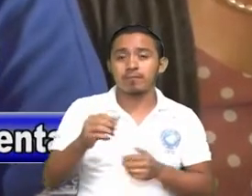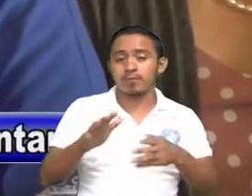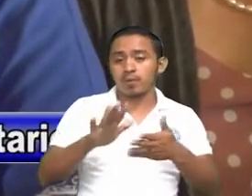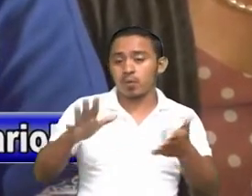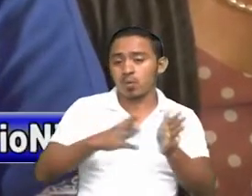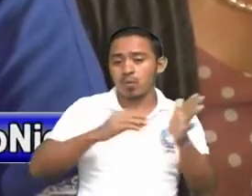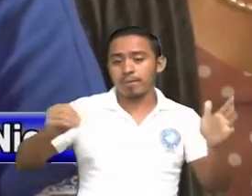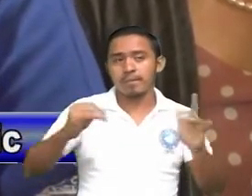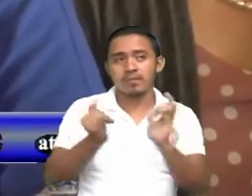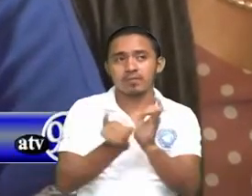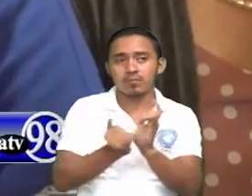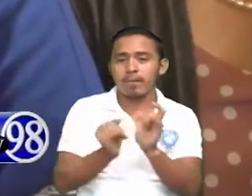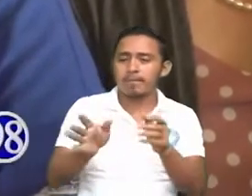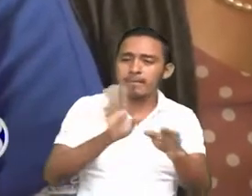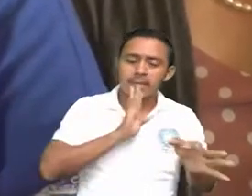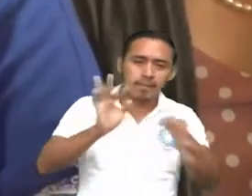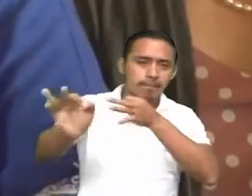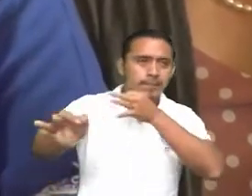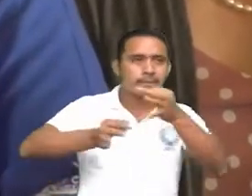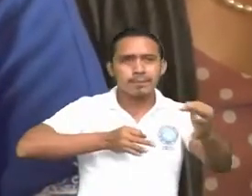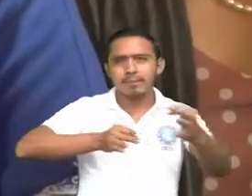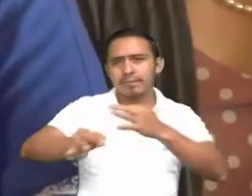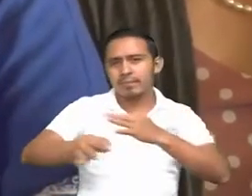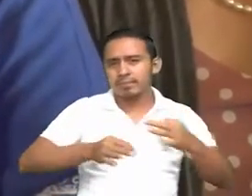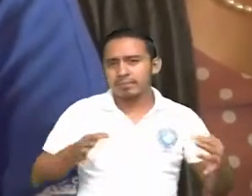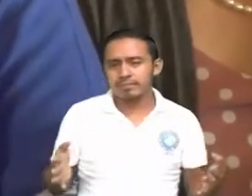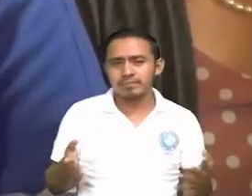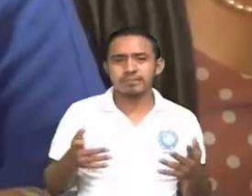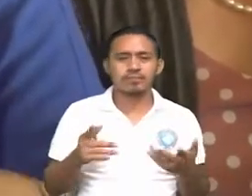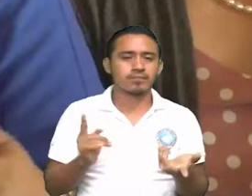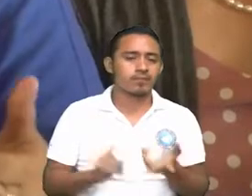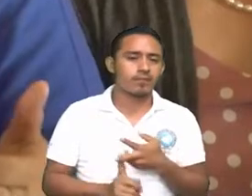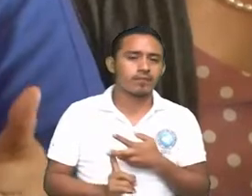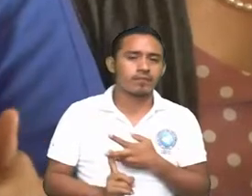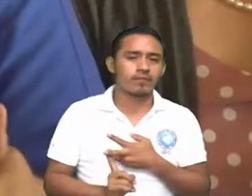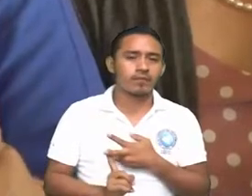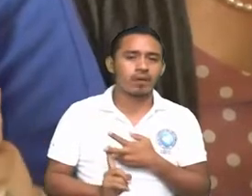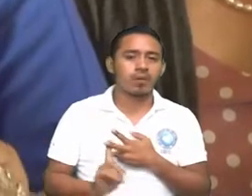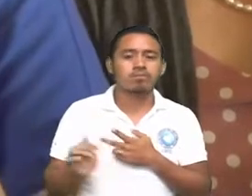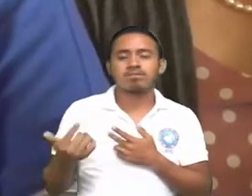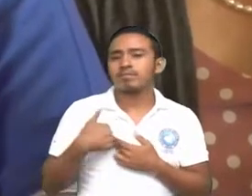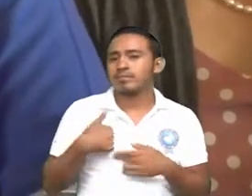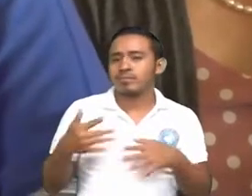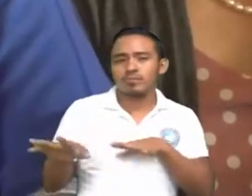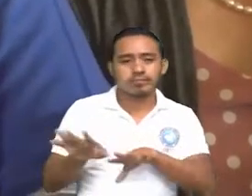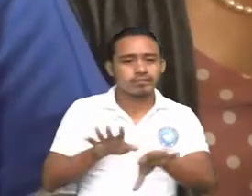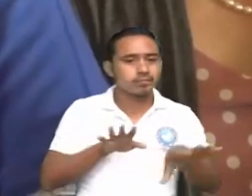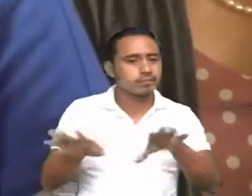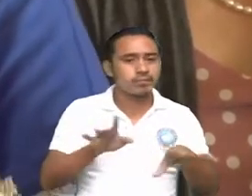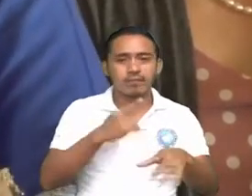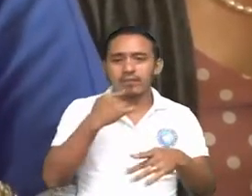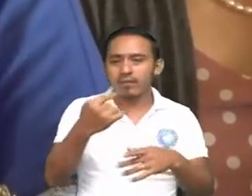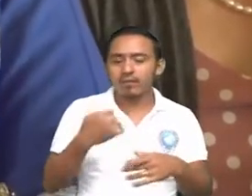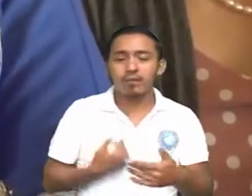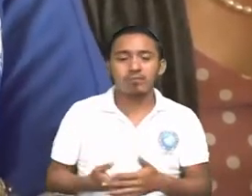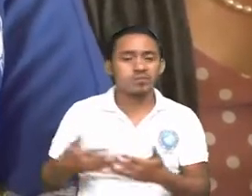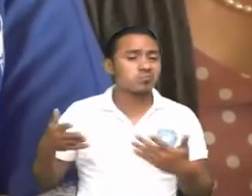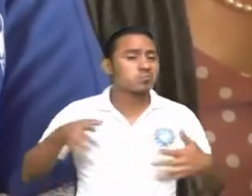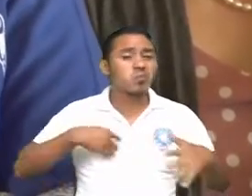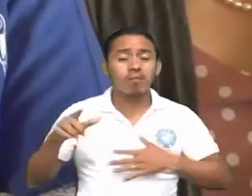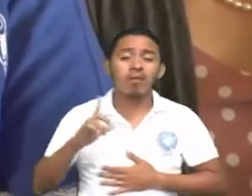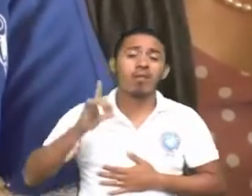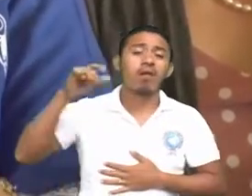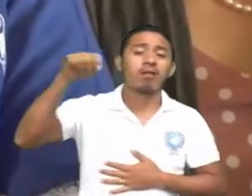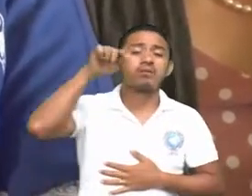cuenta la historia, lo que ocurrió, los hechos. No podemos decir o estar limitados a que no podemos